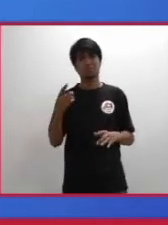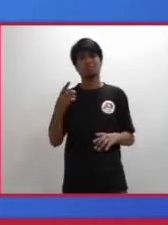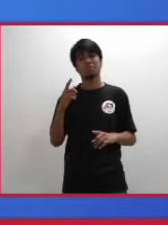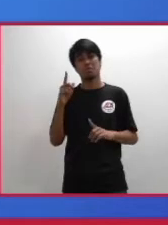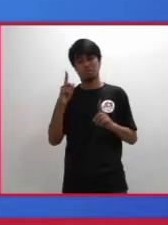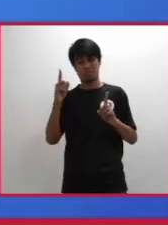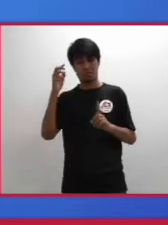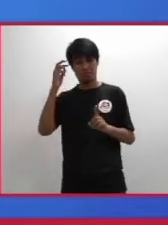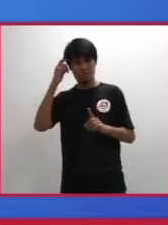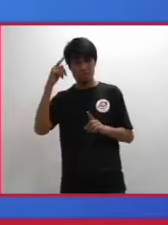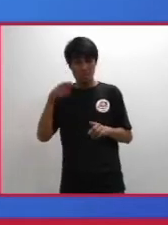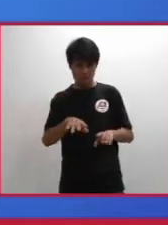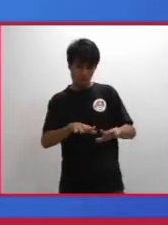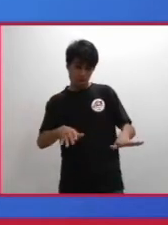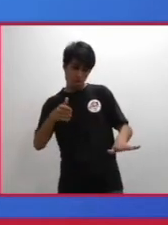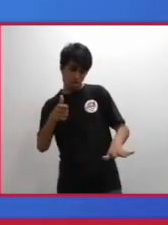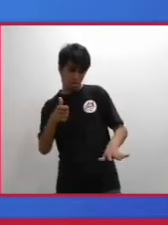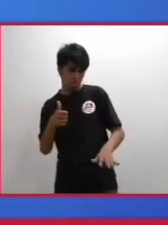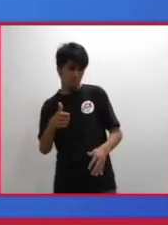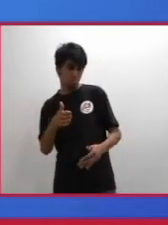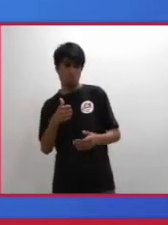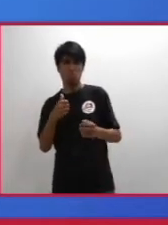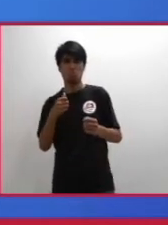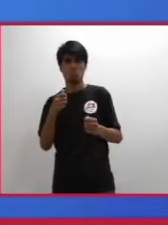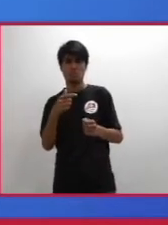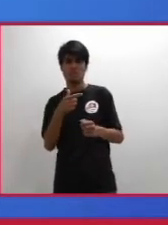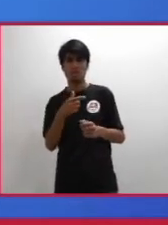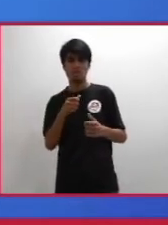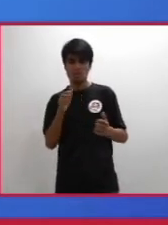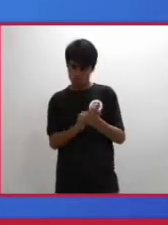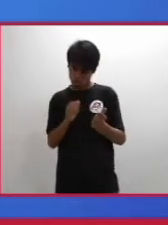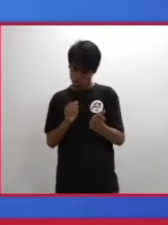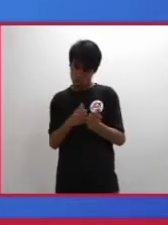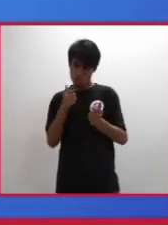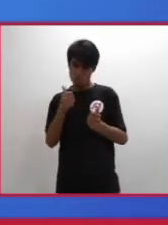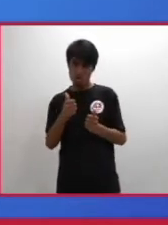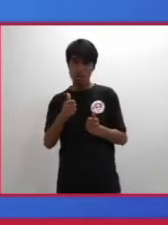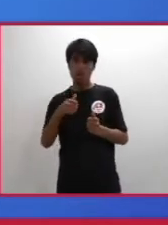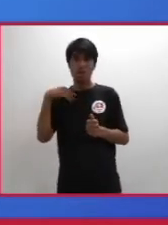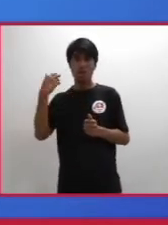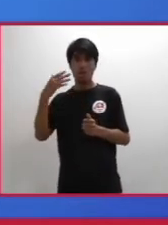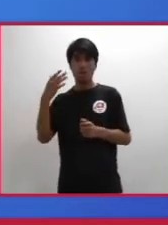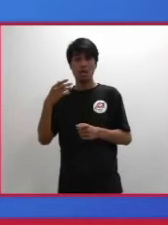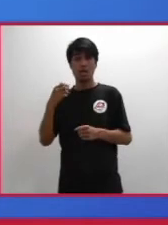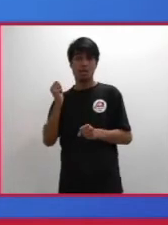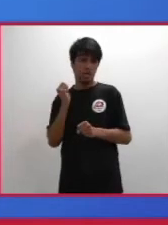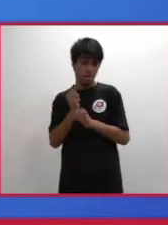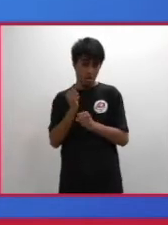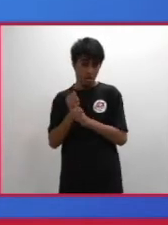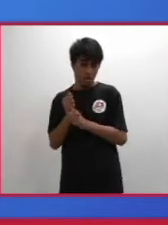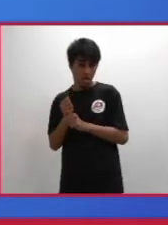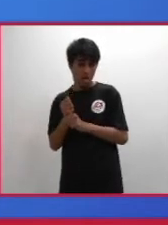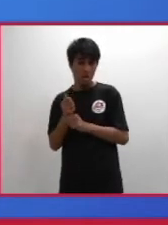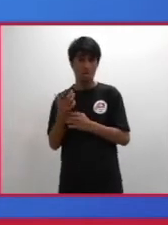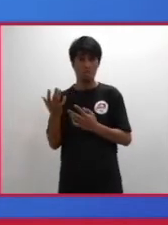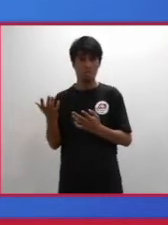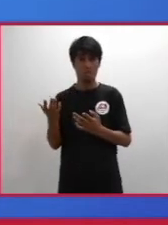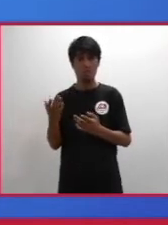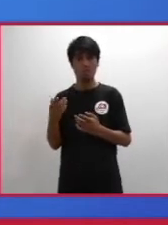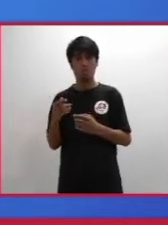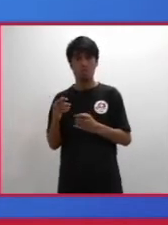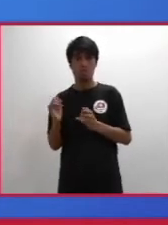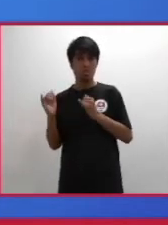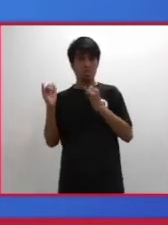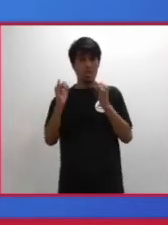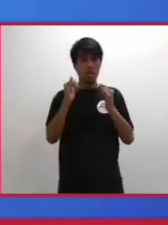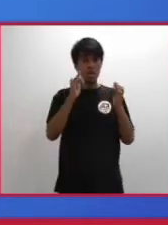Pensamos que el suelo está bien, está compactado, es estable, pero cuando ocurren sucesos como varios